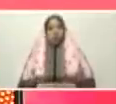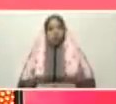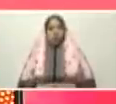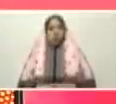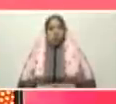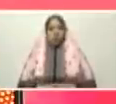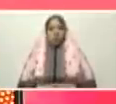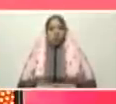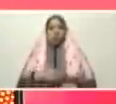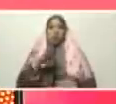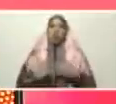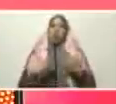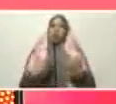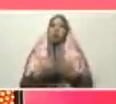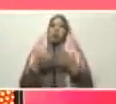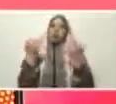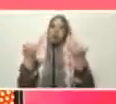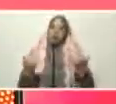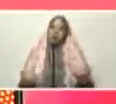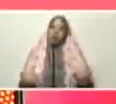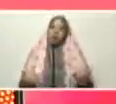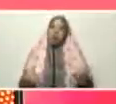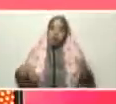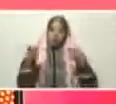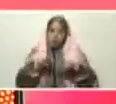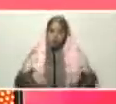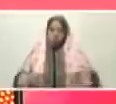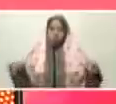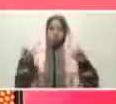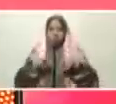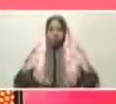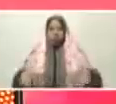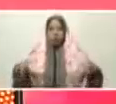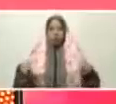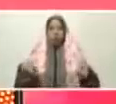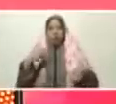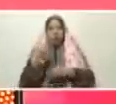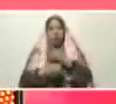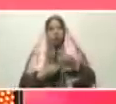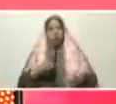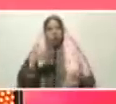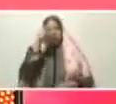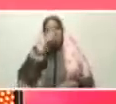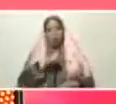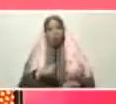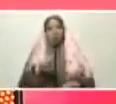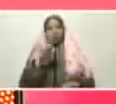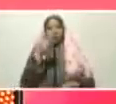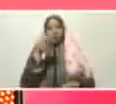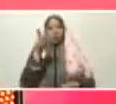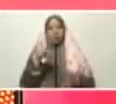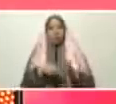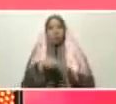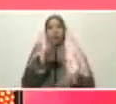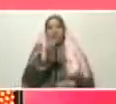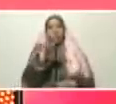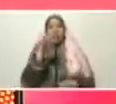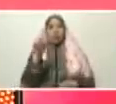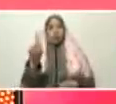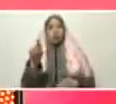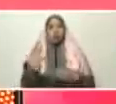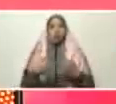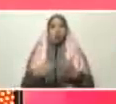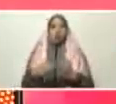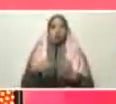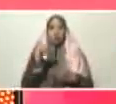y de allí revisando el camino andado estos años años 1920 21